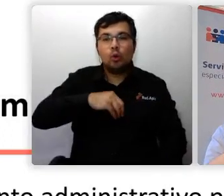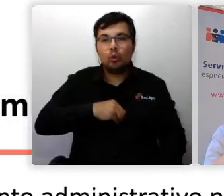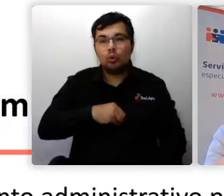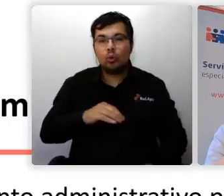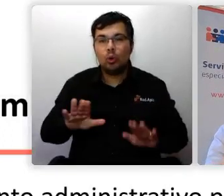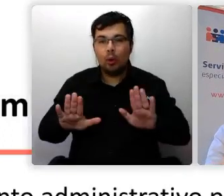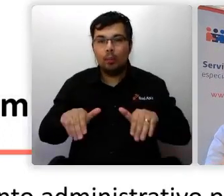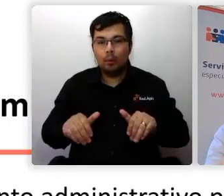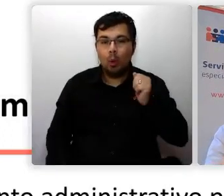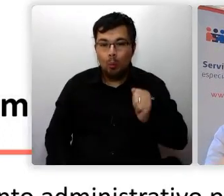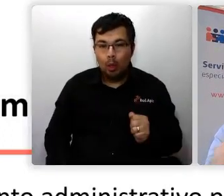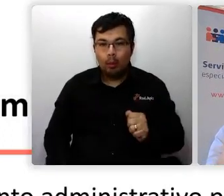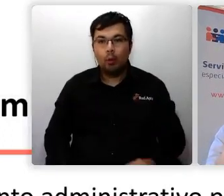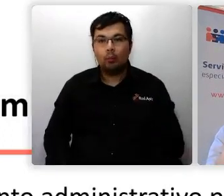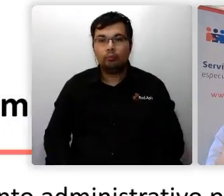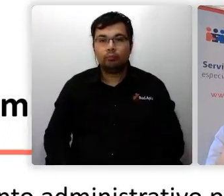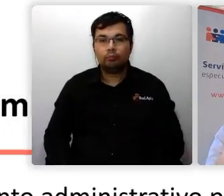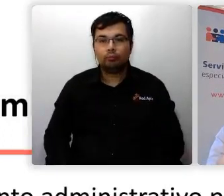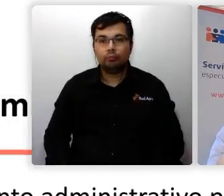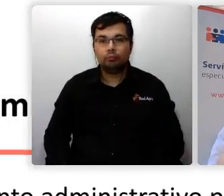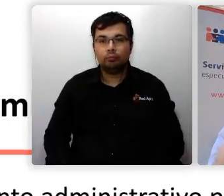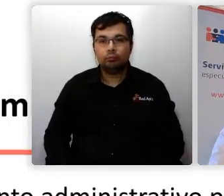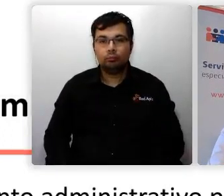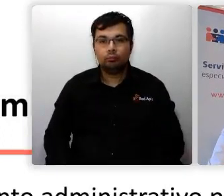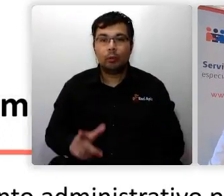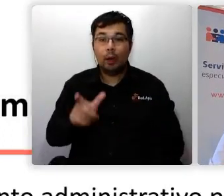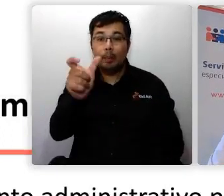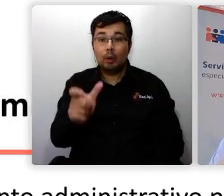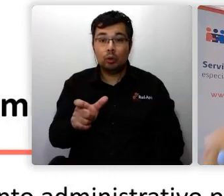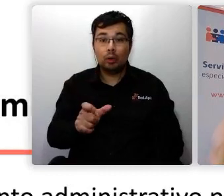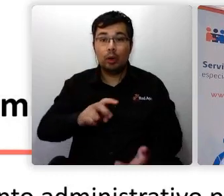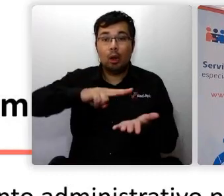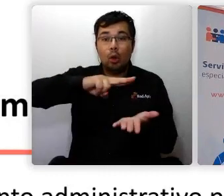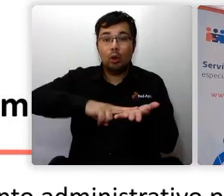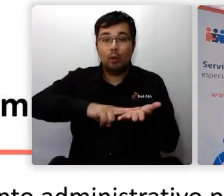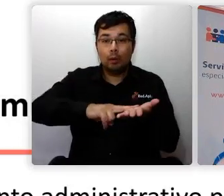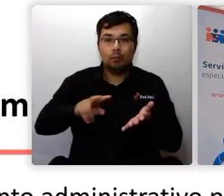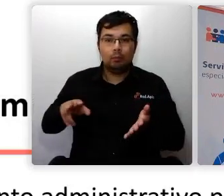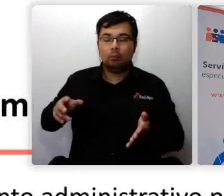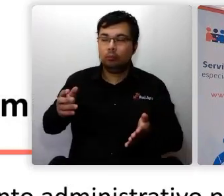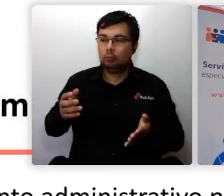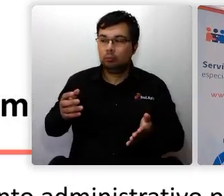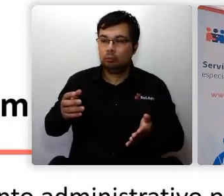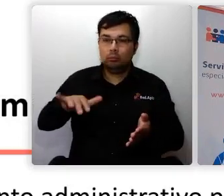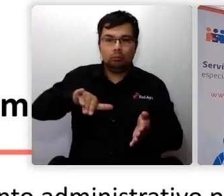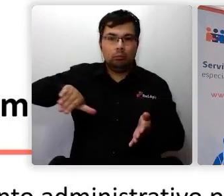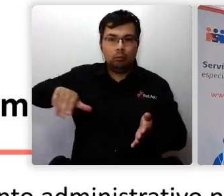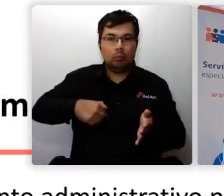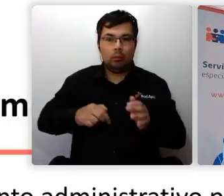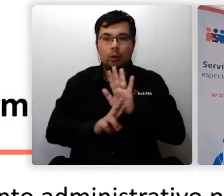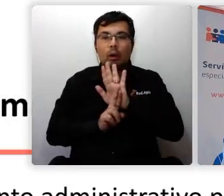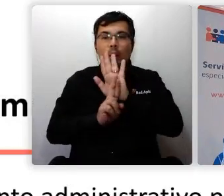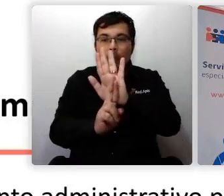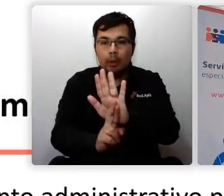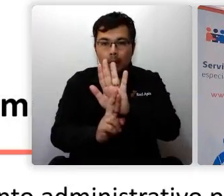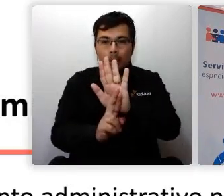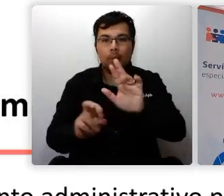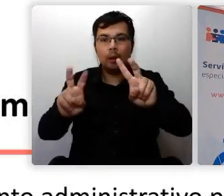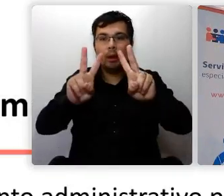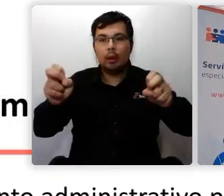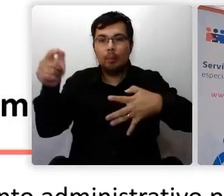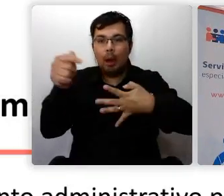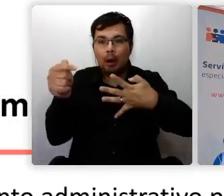nombre de la persona del contribuyente y nosotros presentar la RAF en nombre del contribuyente. O la RAF, o el recurso, o lo que corresponda. Nosotros